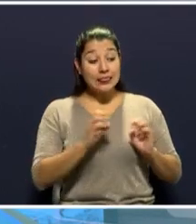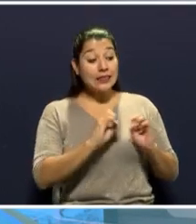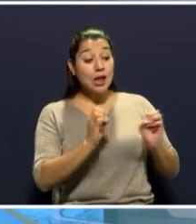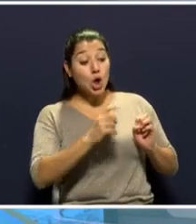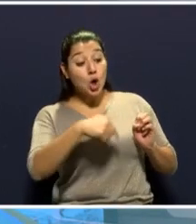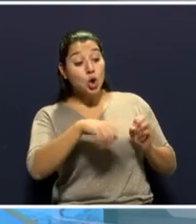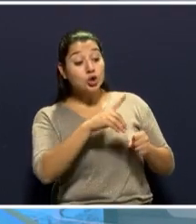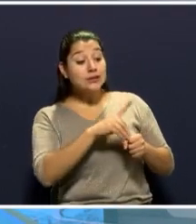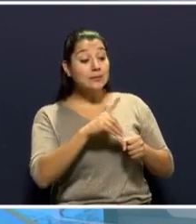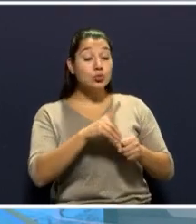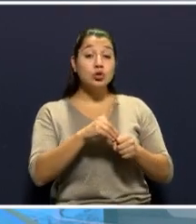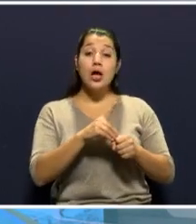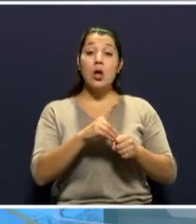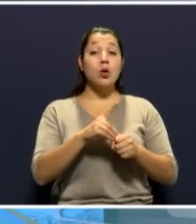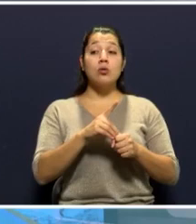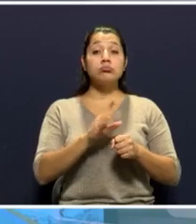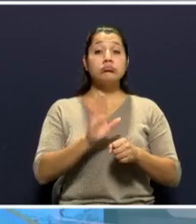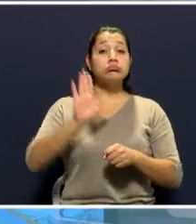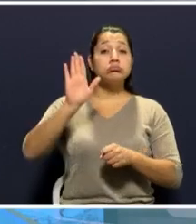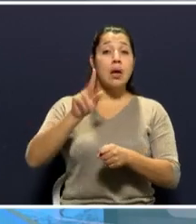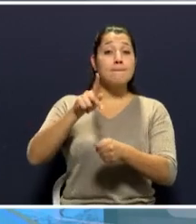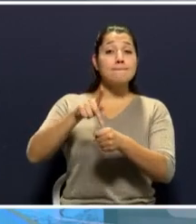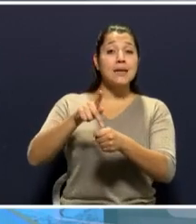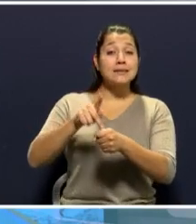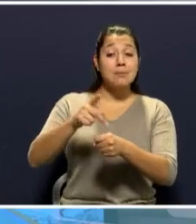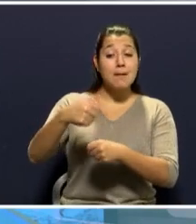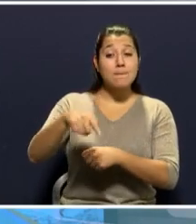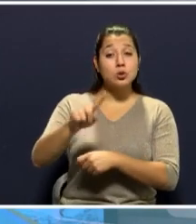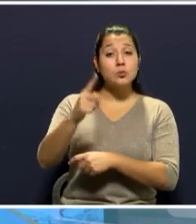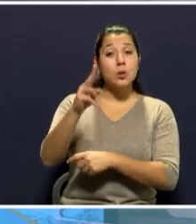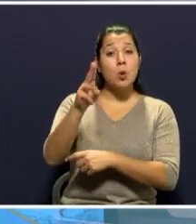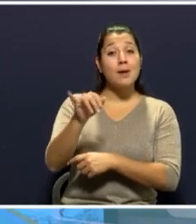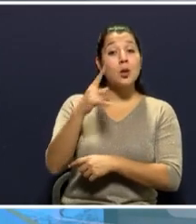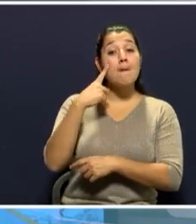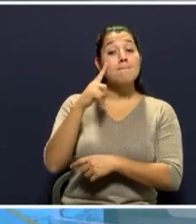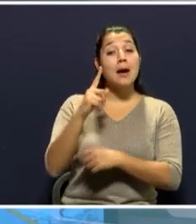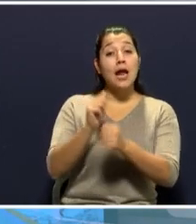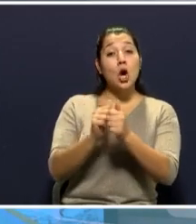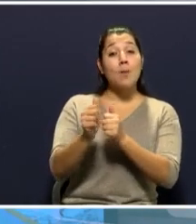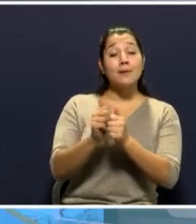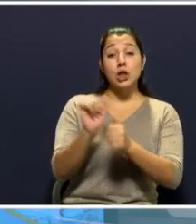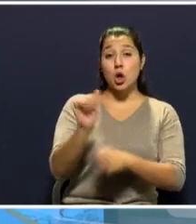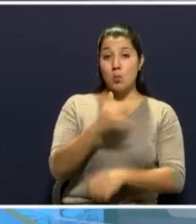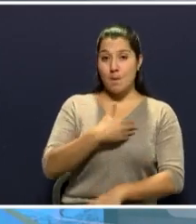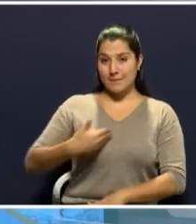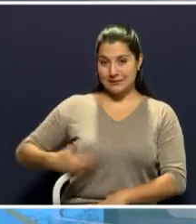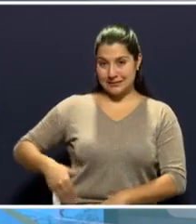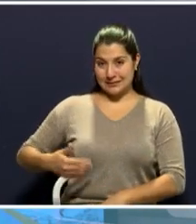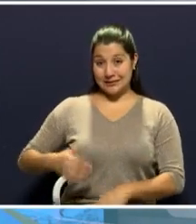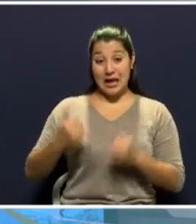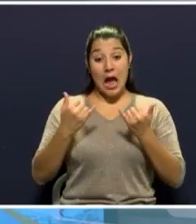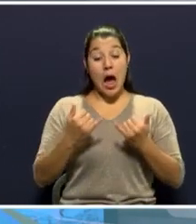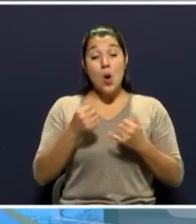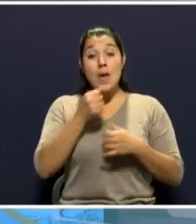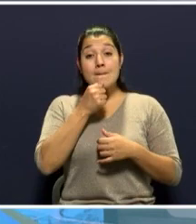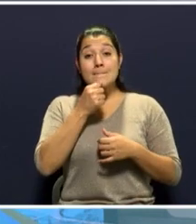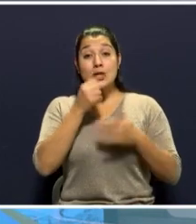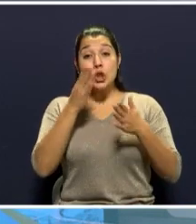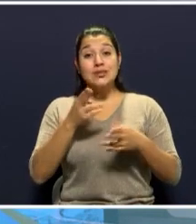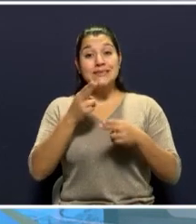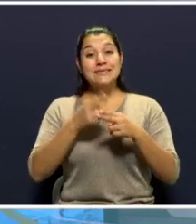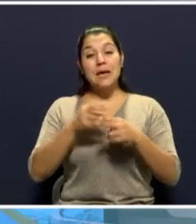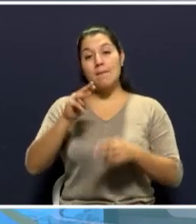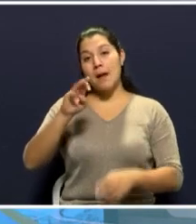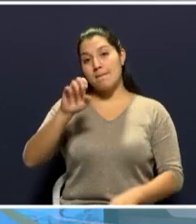aspirarán a la presidencia del Congreso el próximo 1 de mayo. La periodista Melanie Corrales nos amplía esta